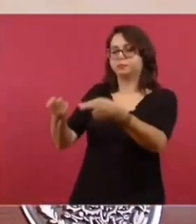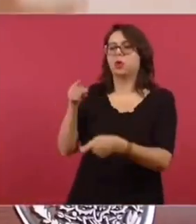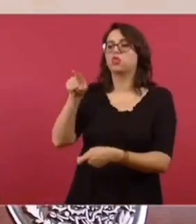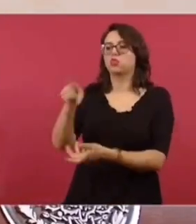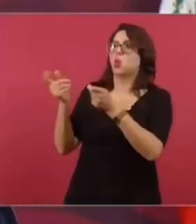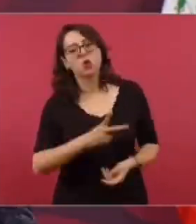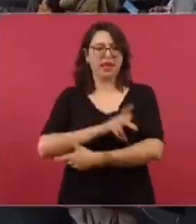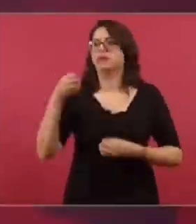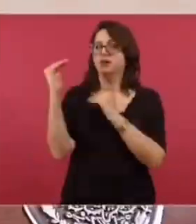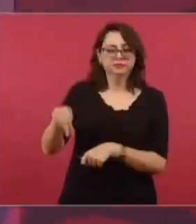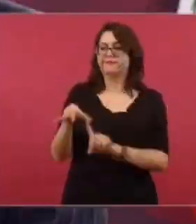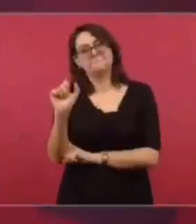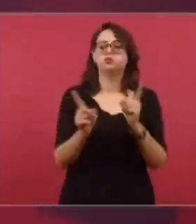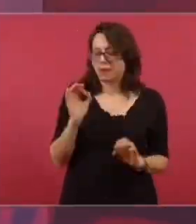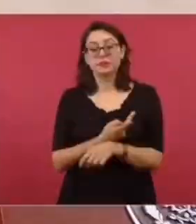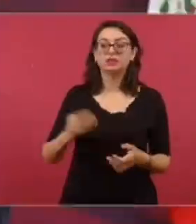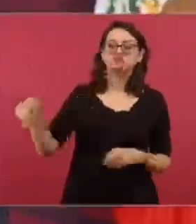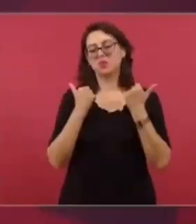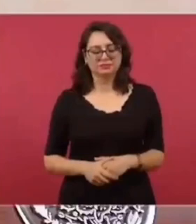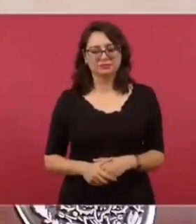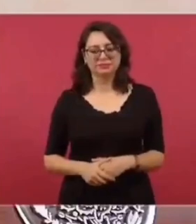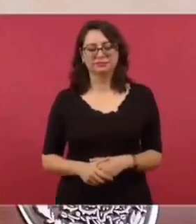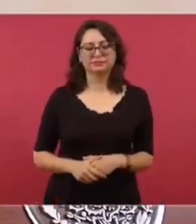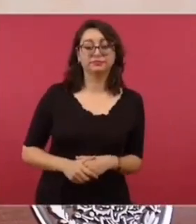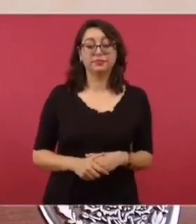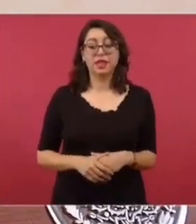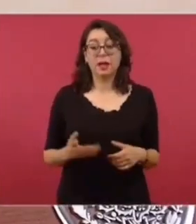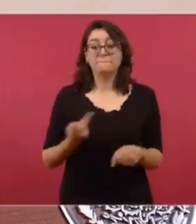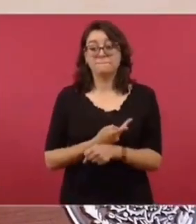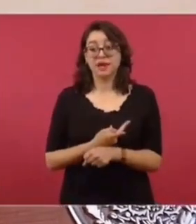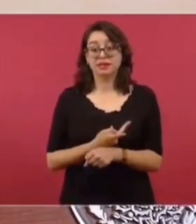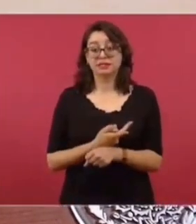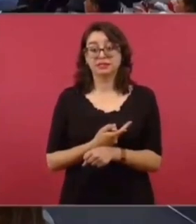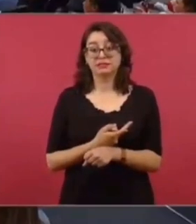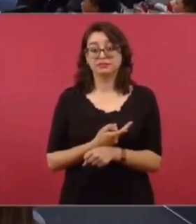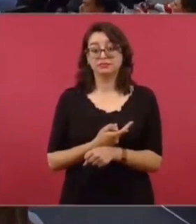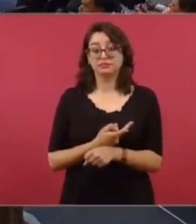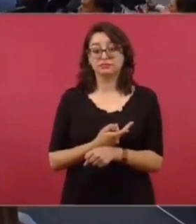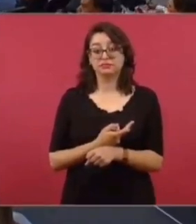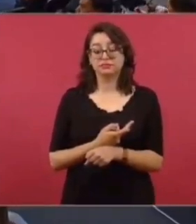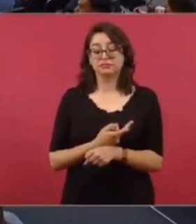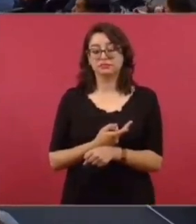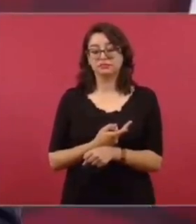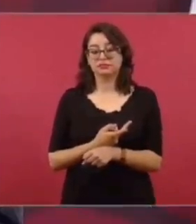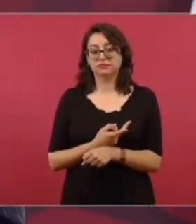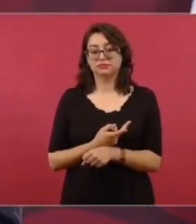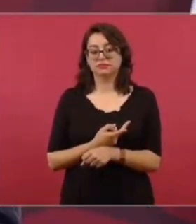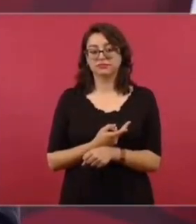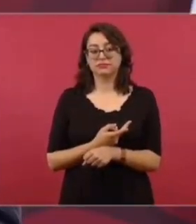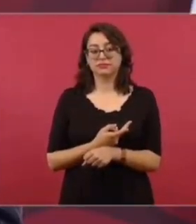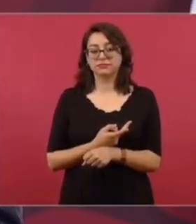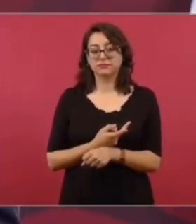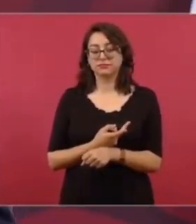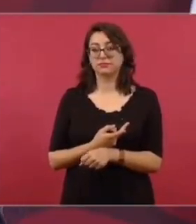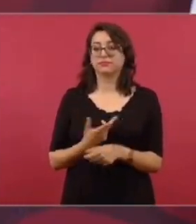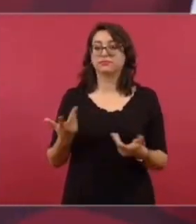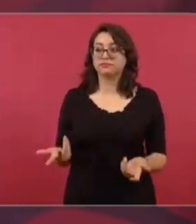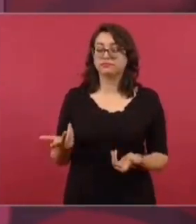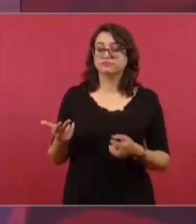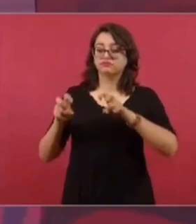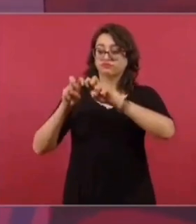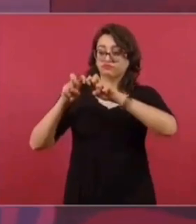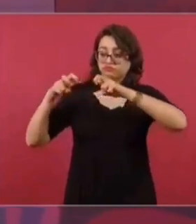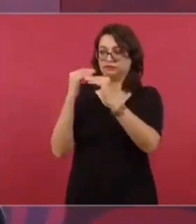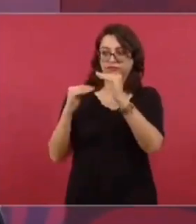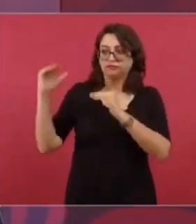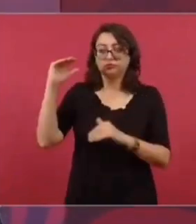Judicial completo. Unos momentos después. Entonces, había en ese entonces uno de los 11 ministros